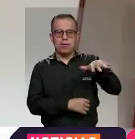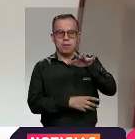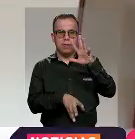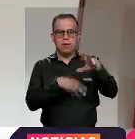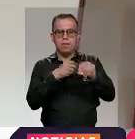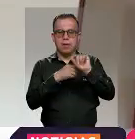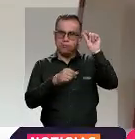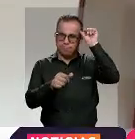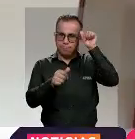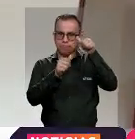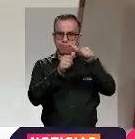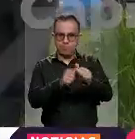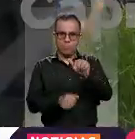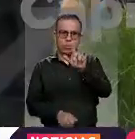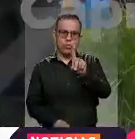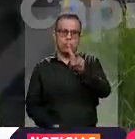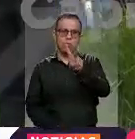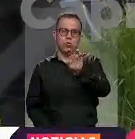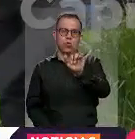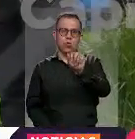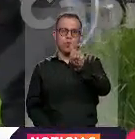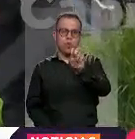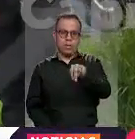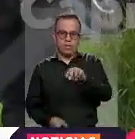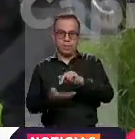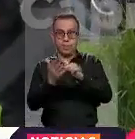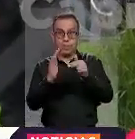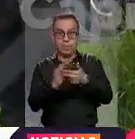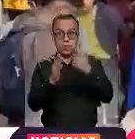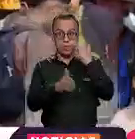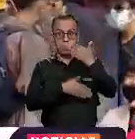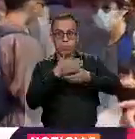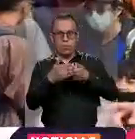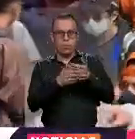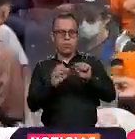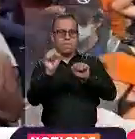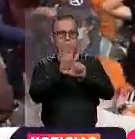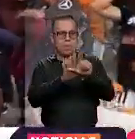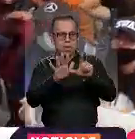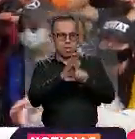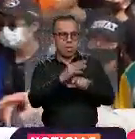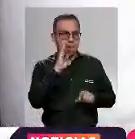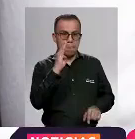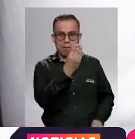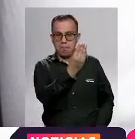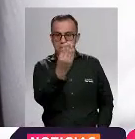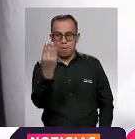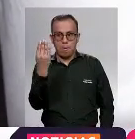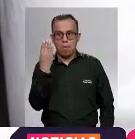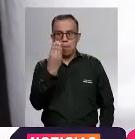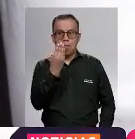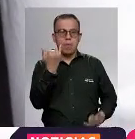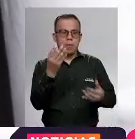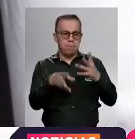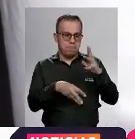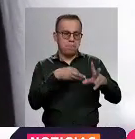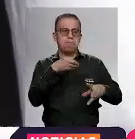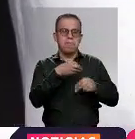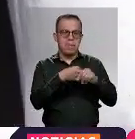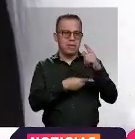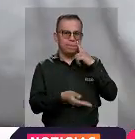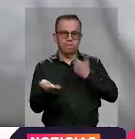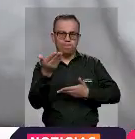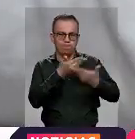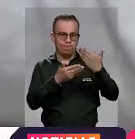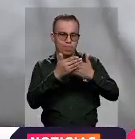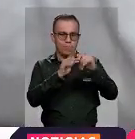rodear la memoria de Duván Barros. El organismo de control recopila el seguimiento de videos y las publicaciones en redes sociales. De igual forma, analiza el